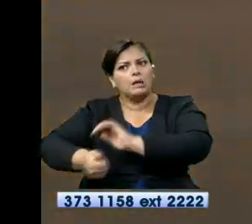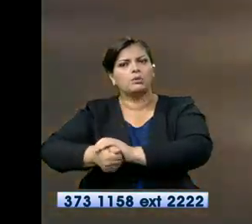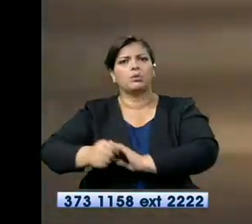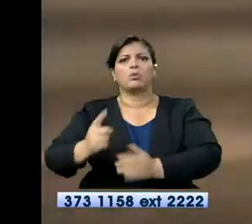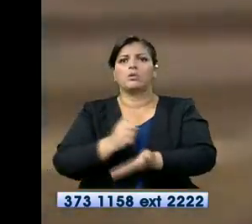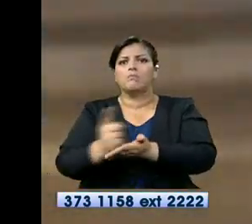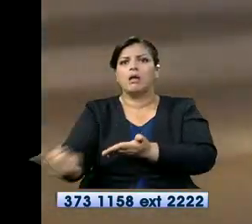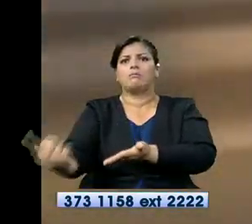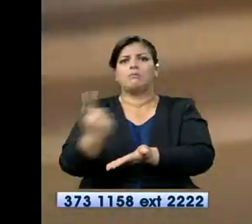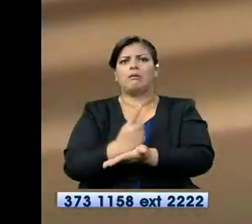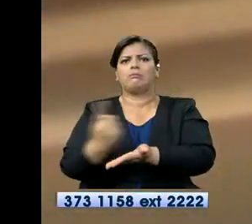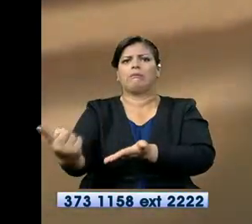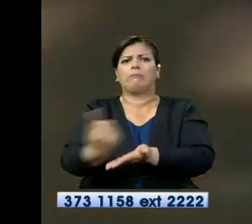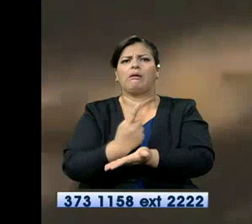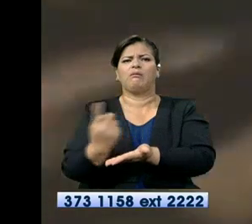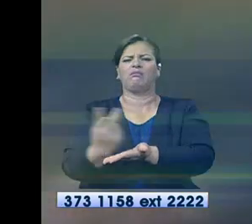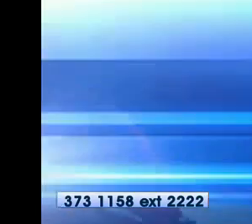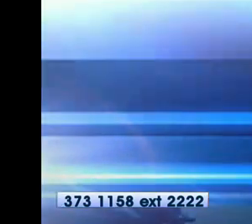Escobar.